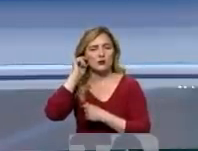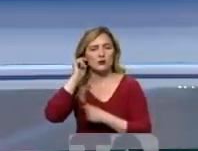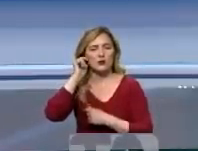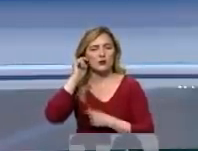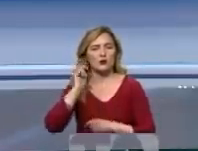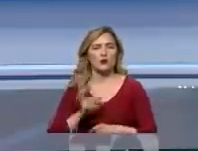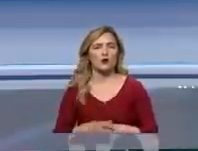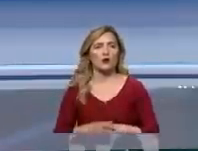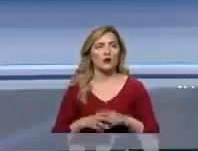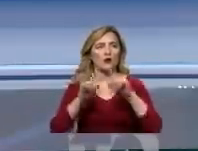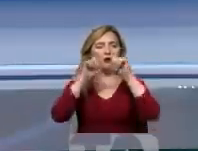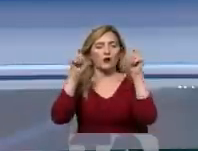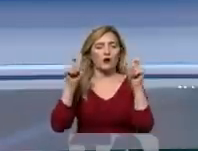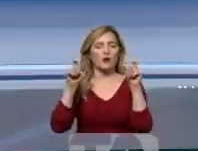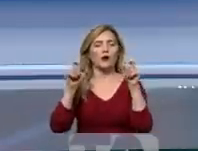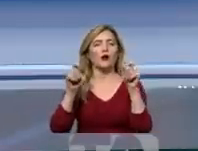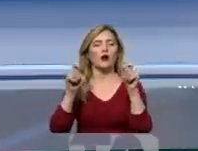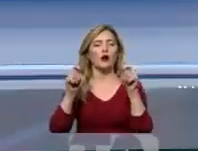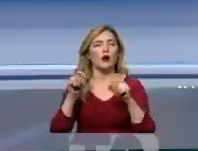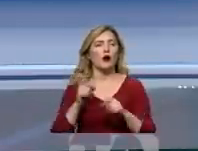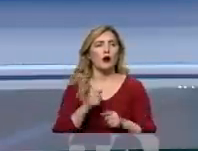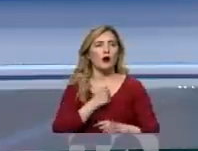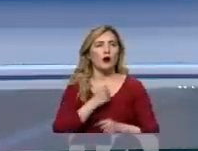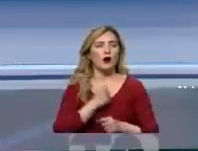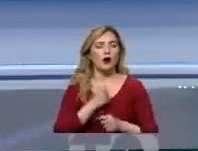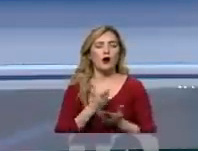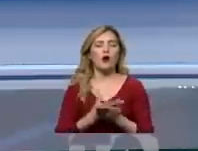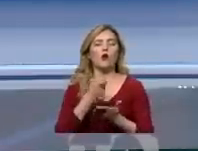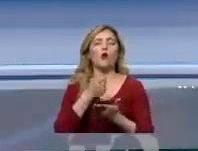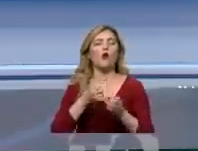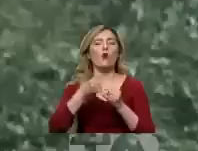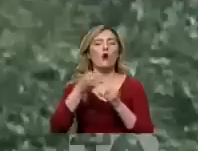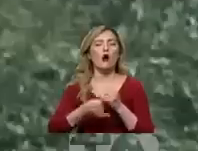Tomislav Topic, compró el último lote de la madera.